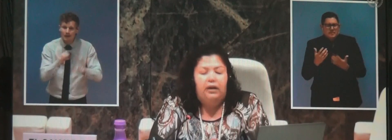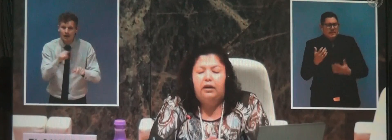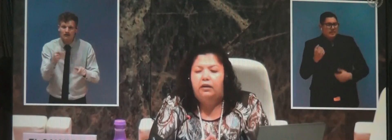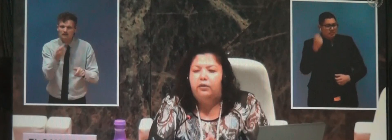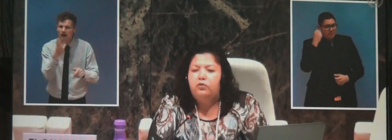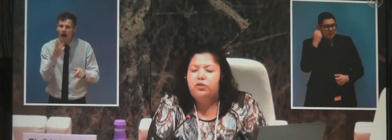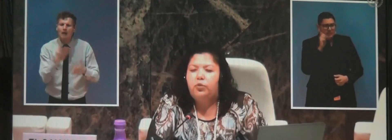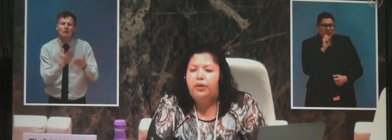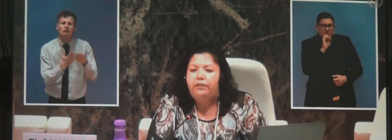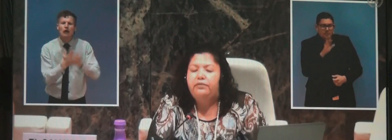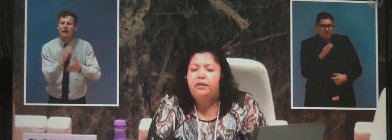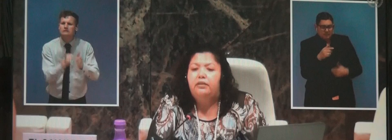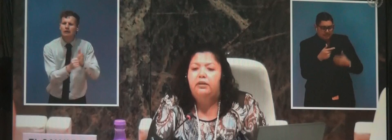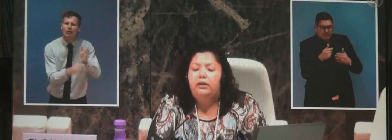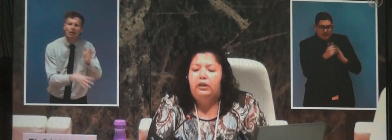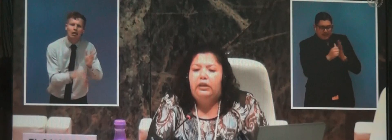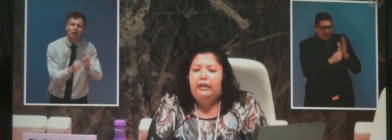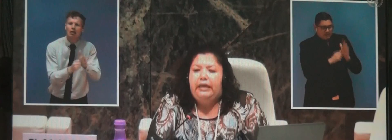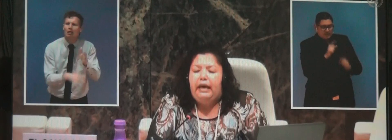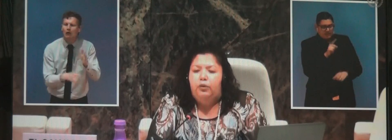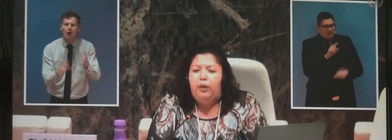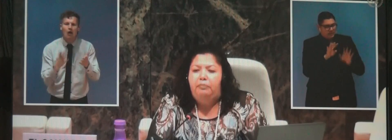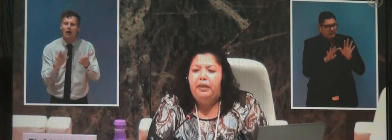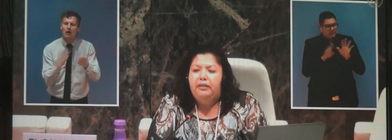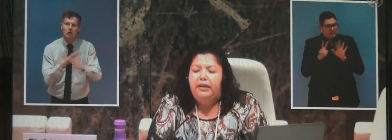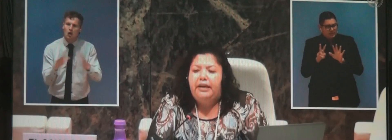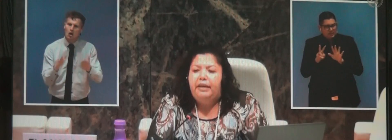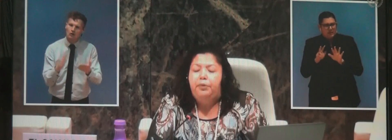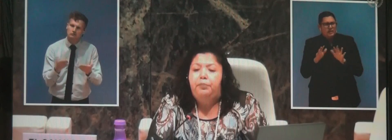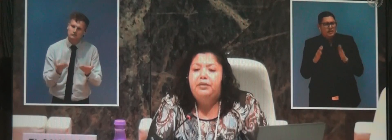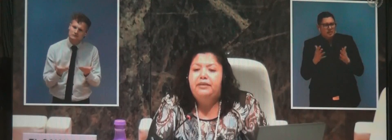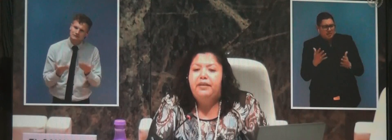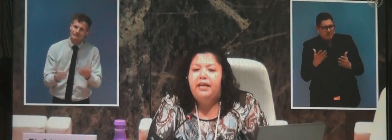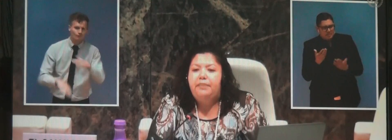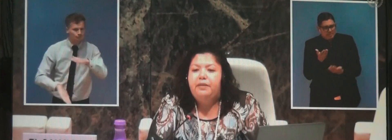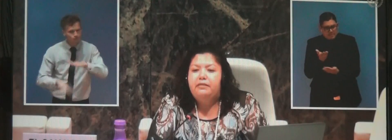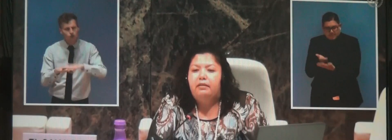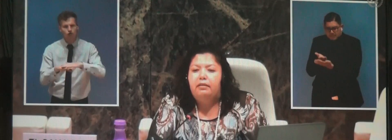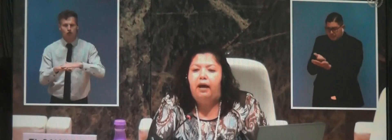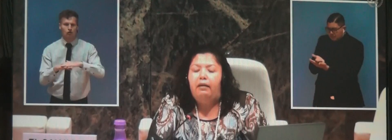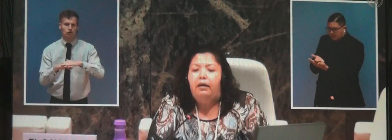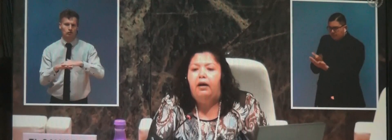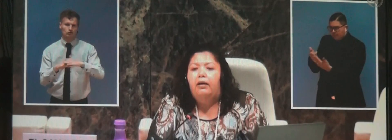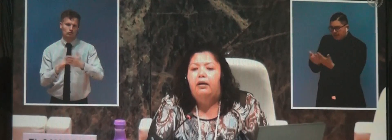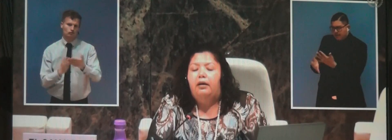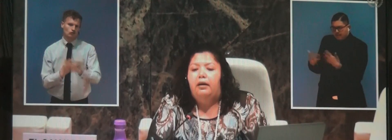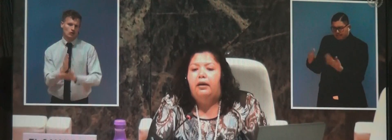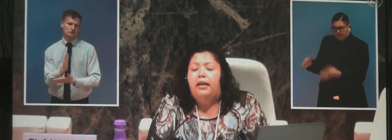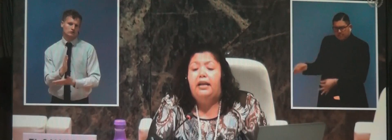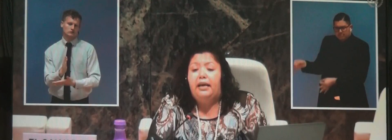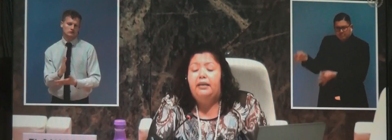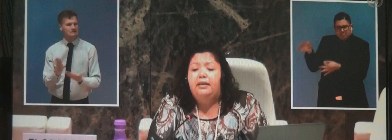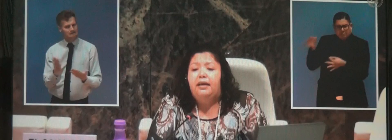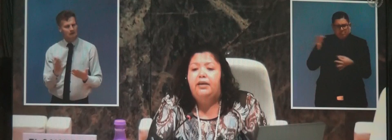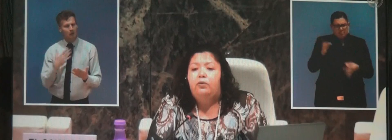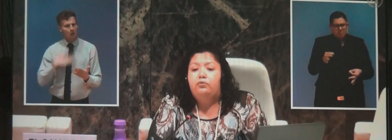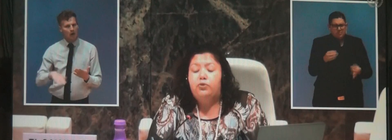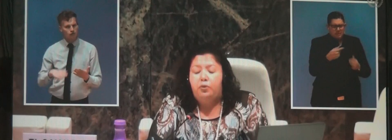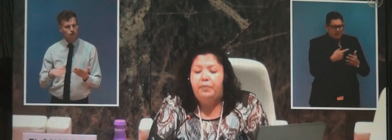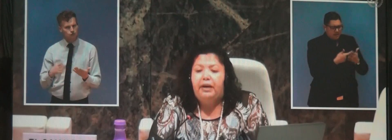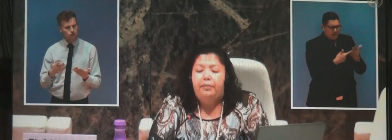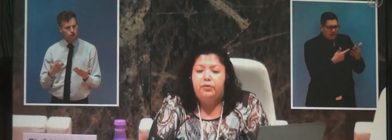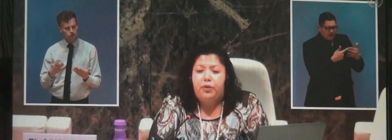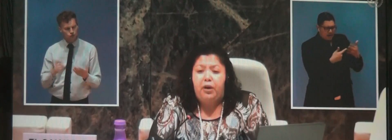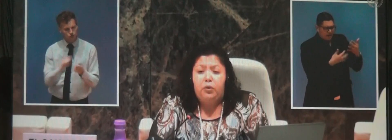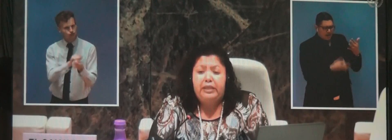relación al artículo 147, que actualmente en la propuesta de ley presentada, la ley de